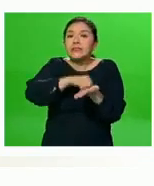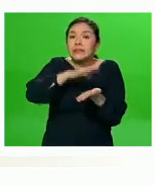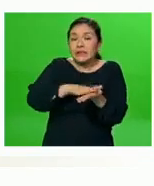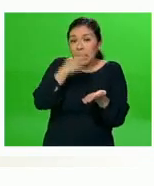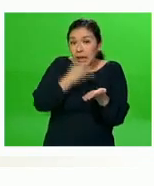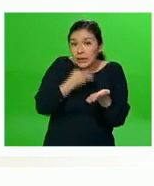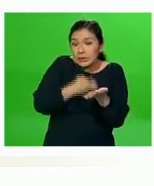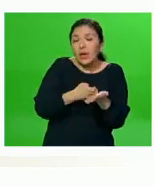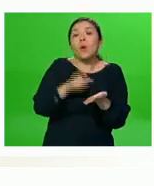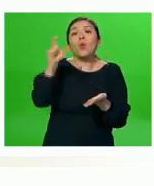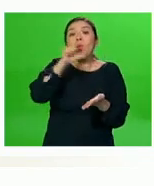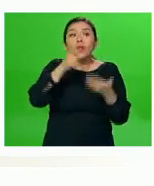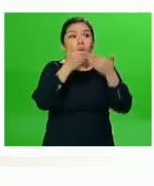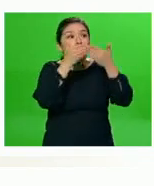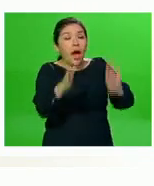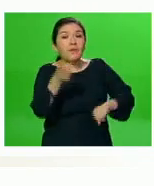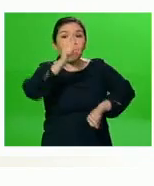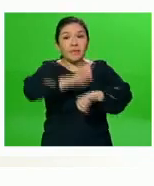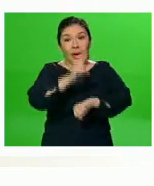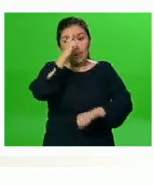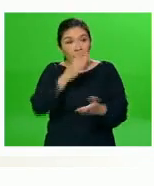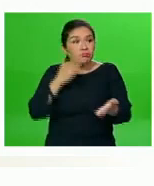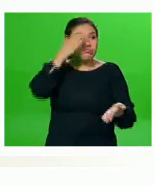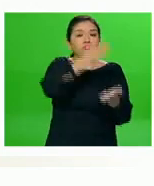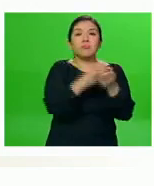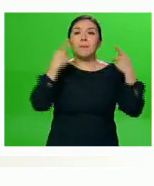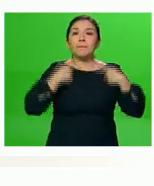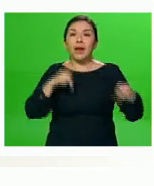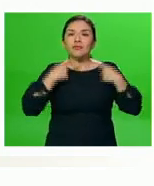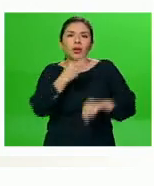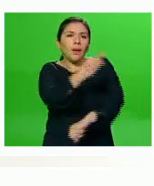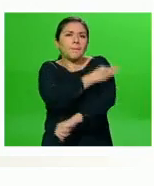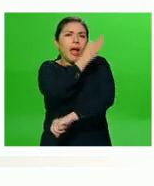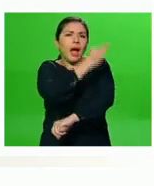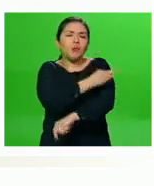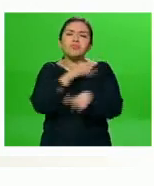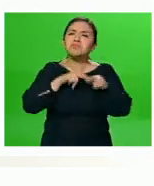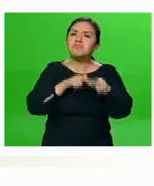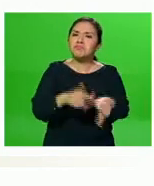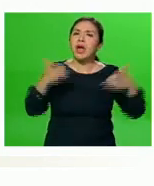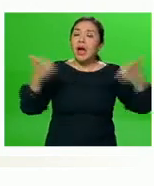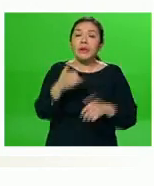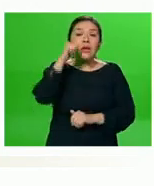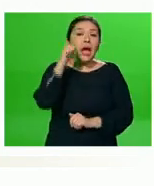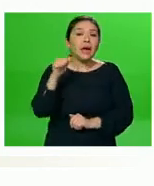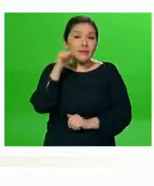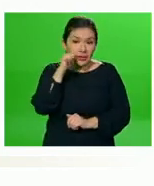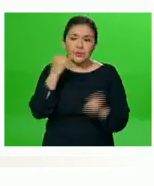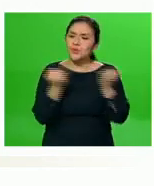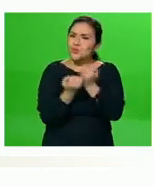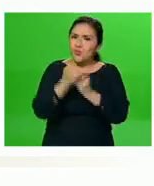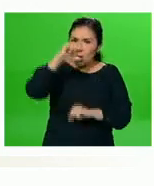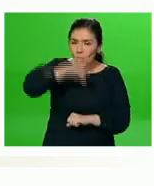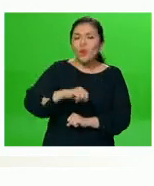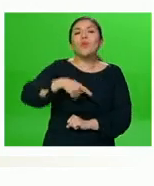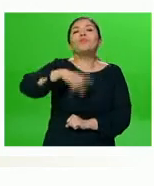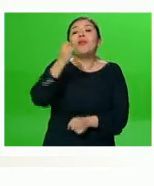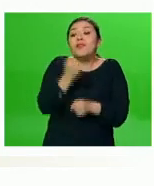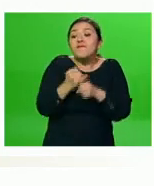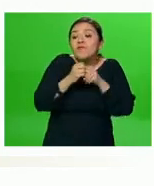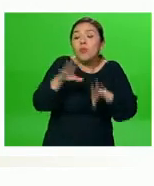puntos de vacunación destinados para este fin y la población pudo el día de ayer y hoy también solamente que los datos